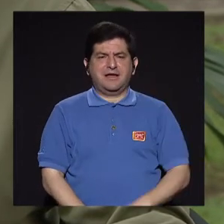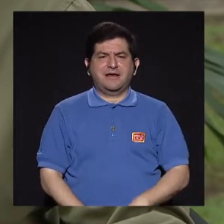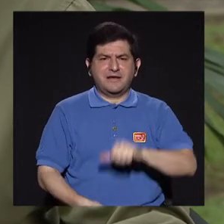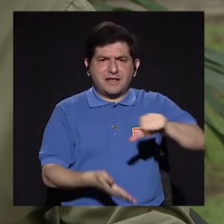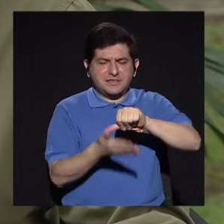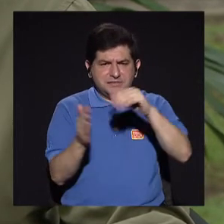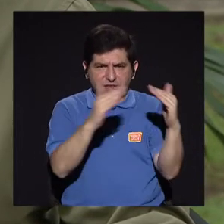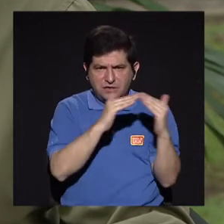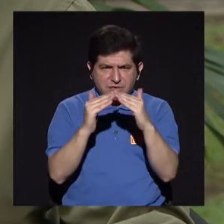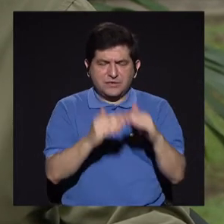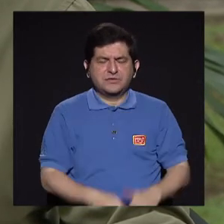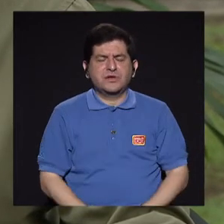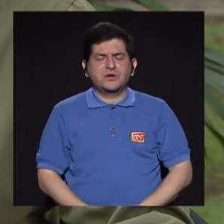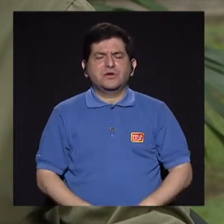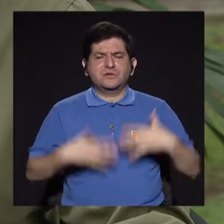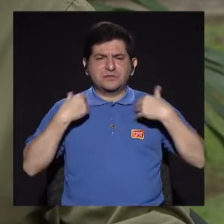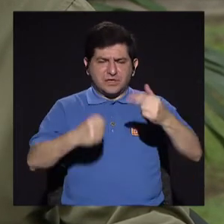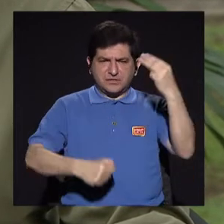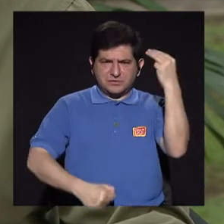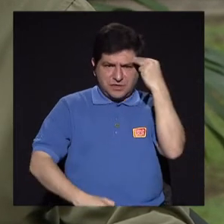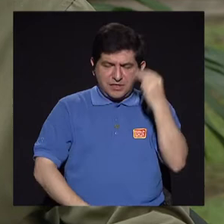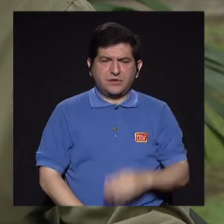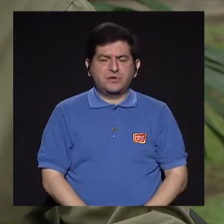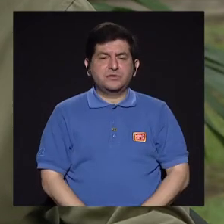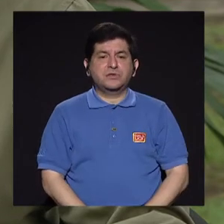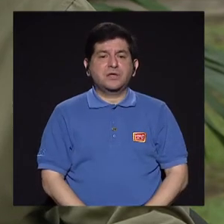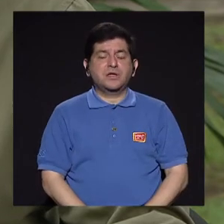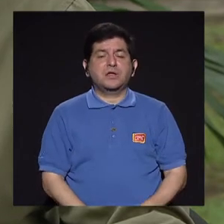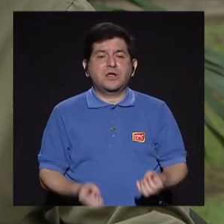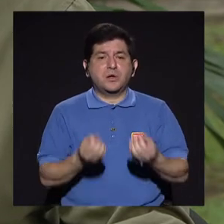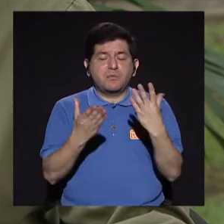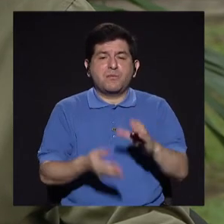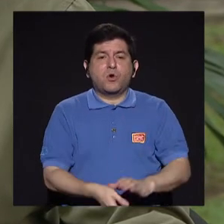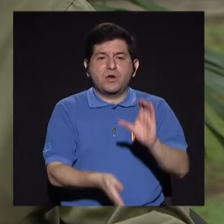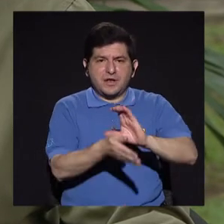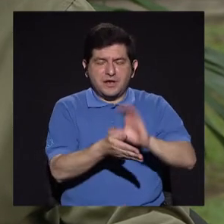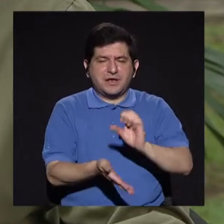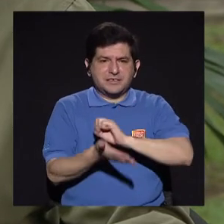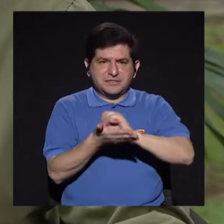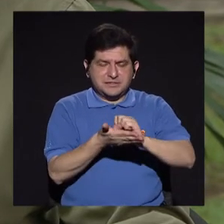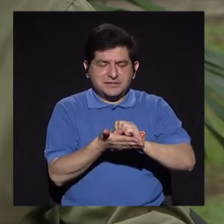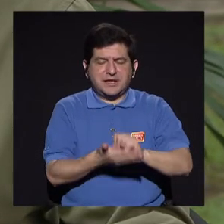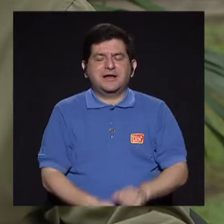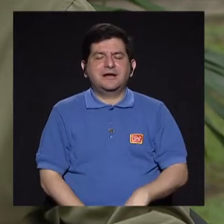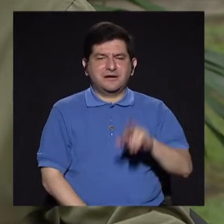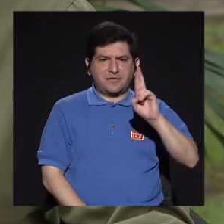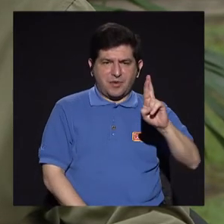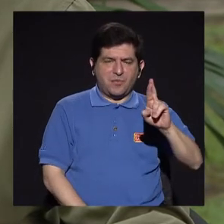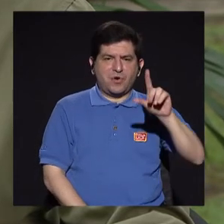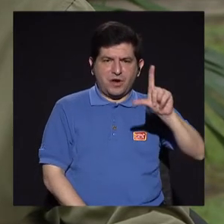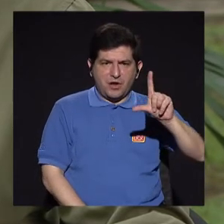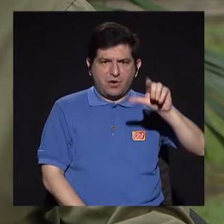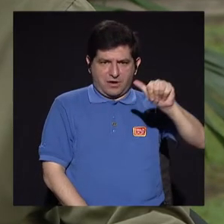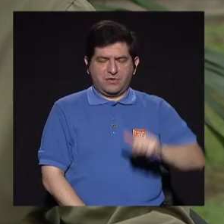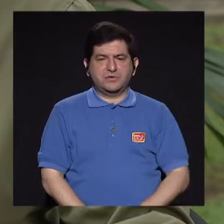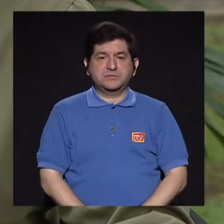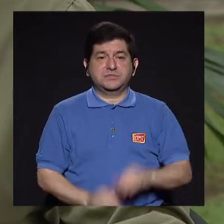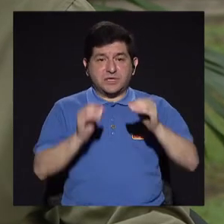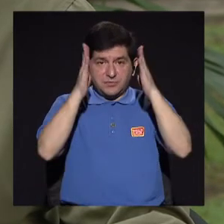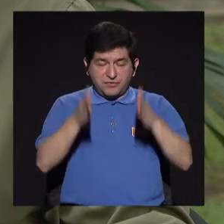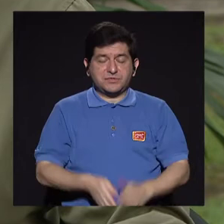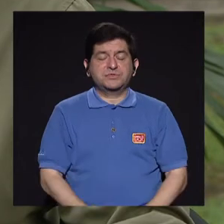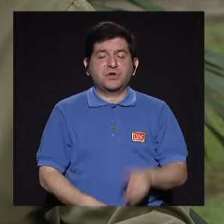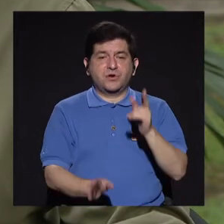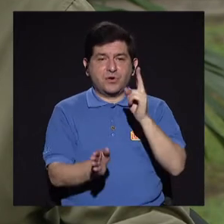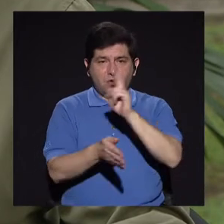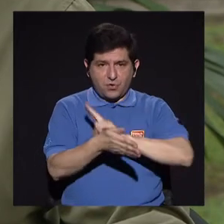Centro Comunitario de Salud Mental y Policlínico Docente San Ramón León Acosta en Cuba. Además, es profesor de la